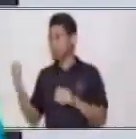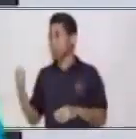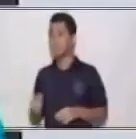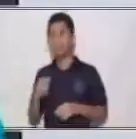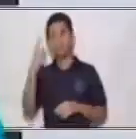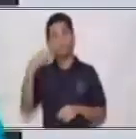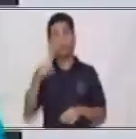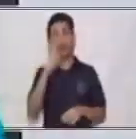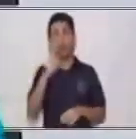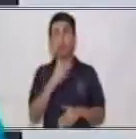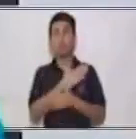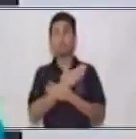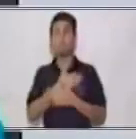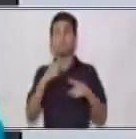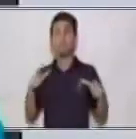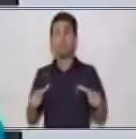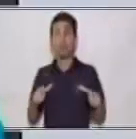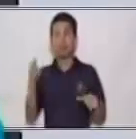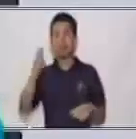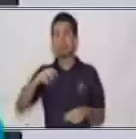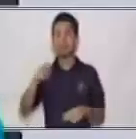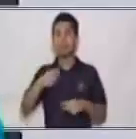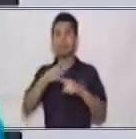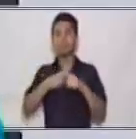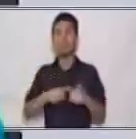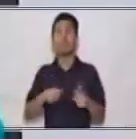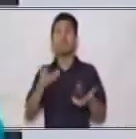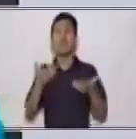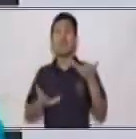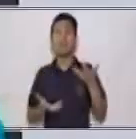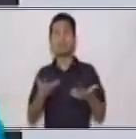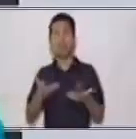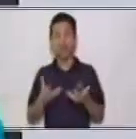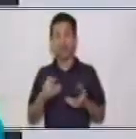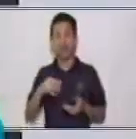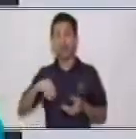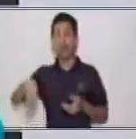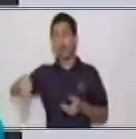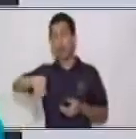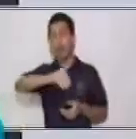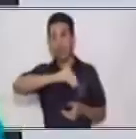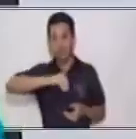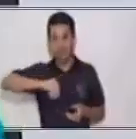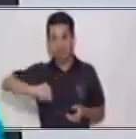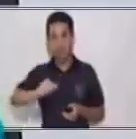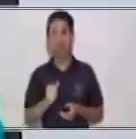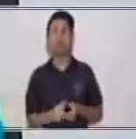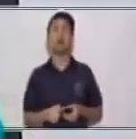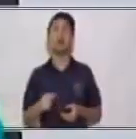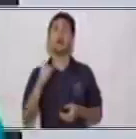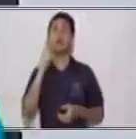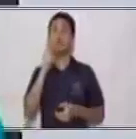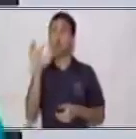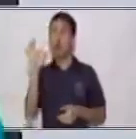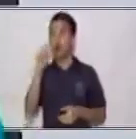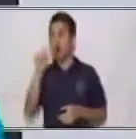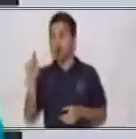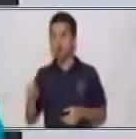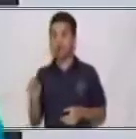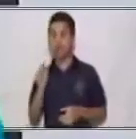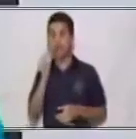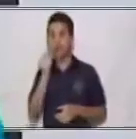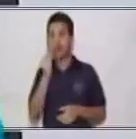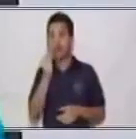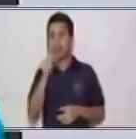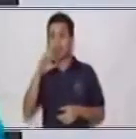necesita media libra de harina, media libra de azúcar, 1 onza de pasas, 2